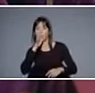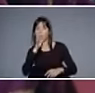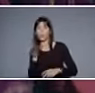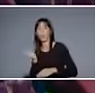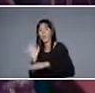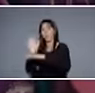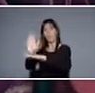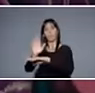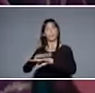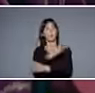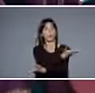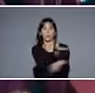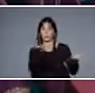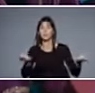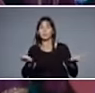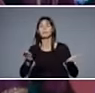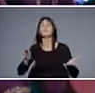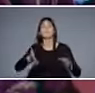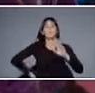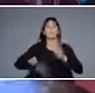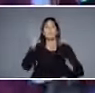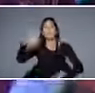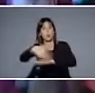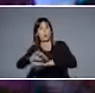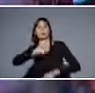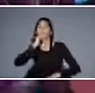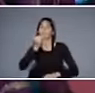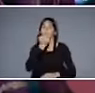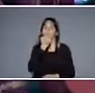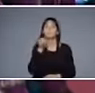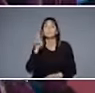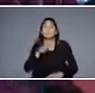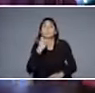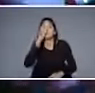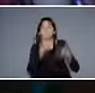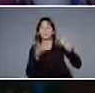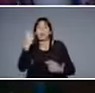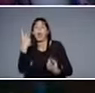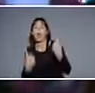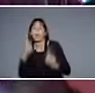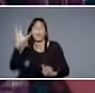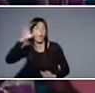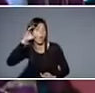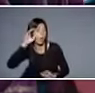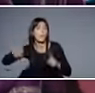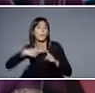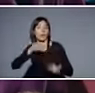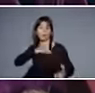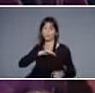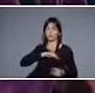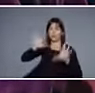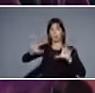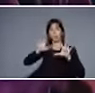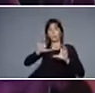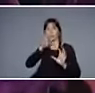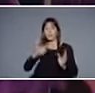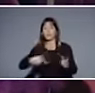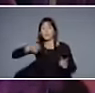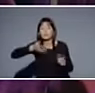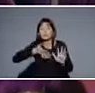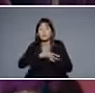como murgueros y salir a la calle y protestar, y también si alguno lo podemos concienciar, si puede ser, porque lo único que tenemos de